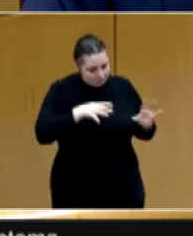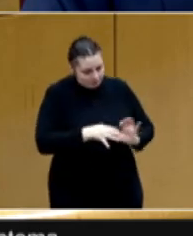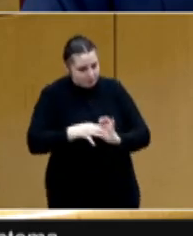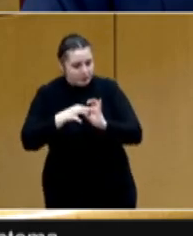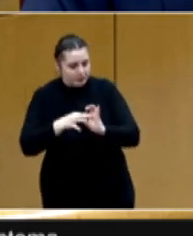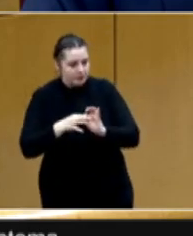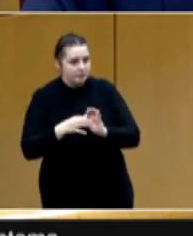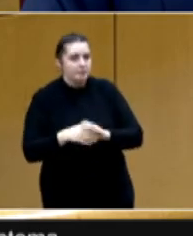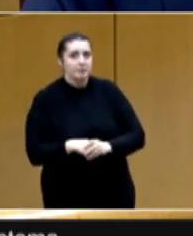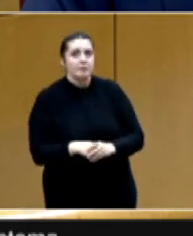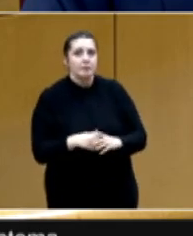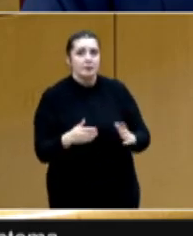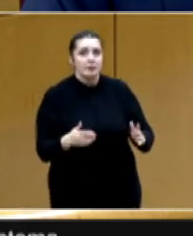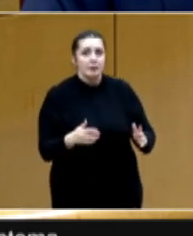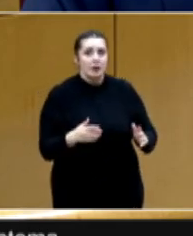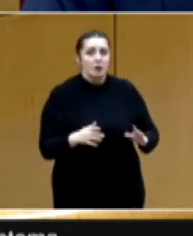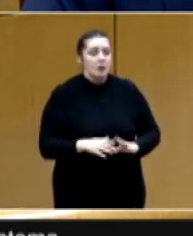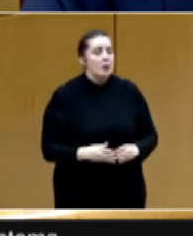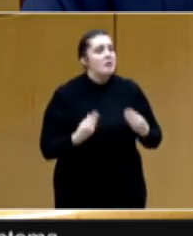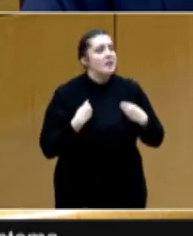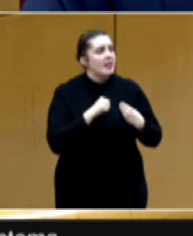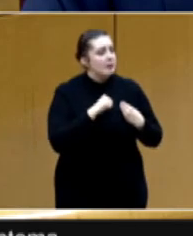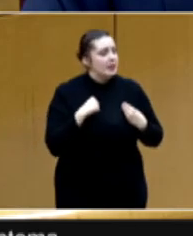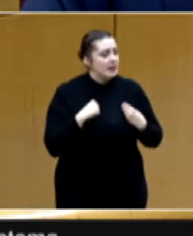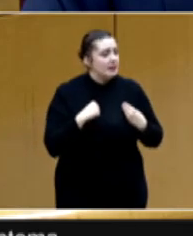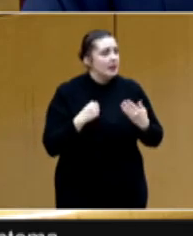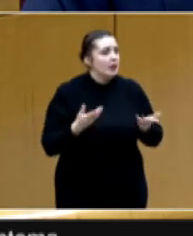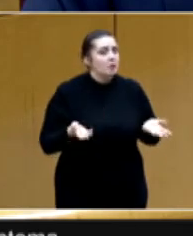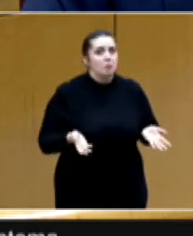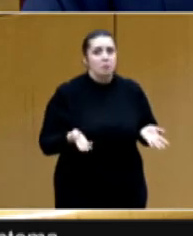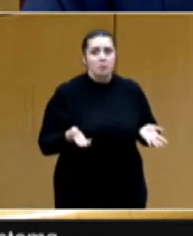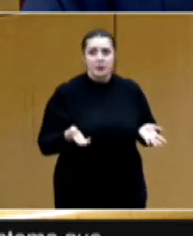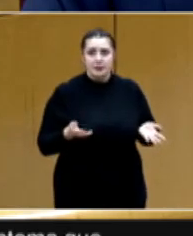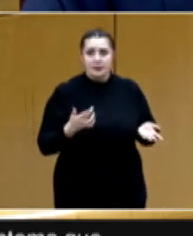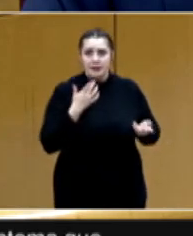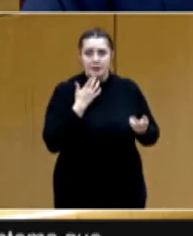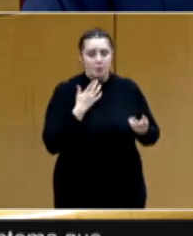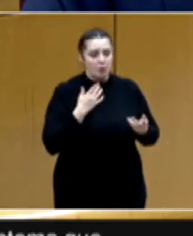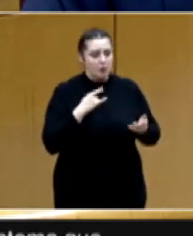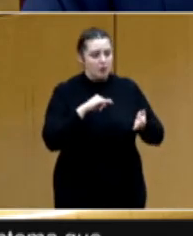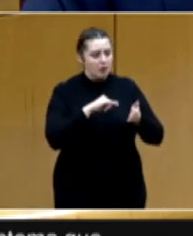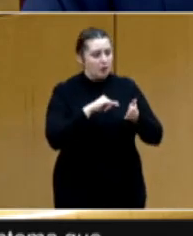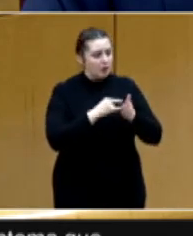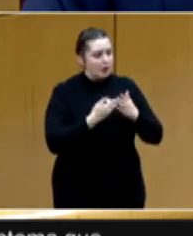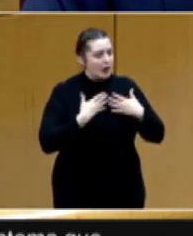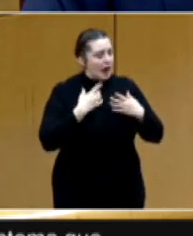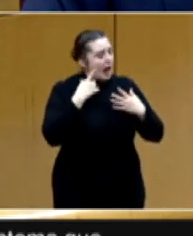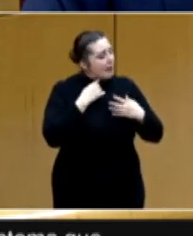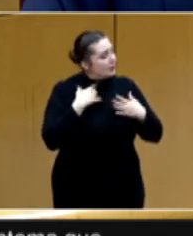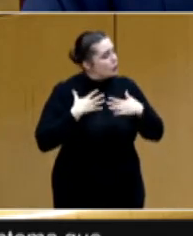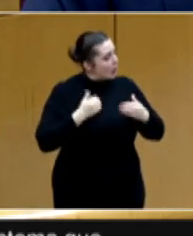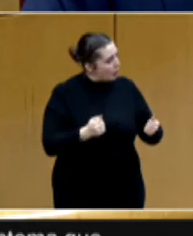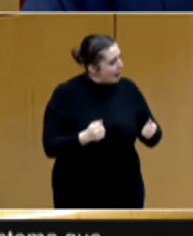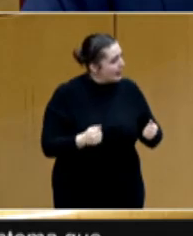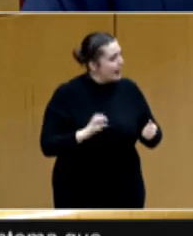que ir al médico luego en el de vía independiente Pues tengo tengo aprender a planificar saludables o cuando tengo que